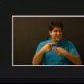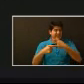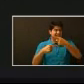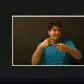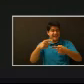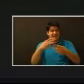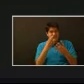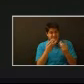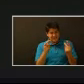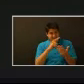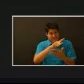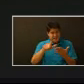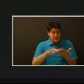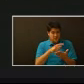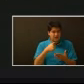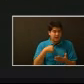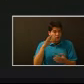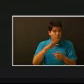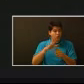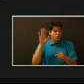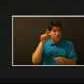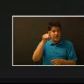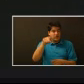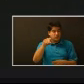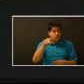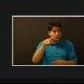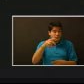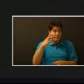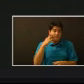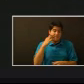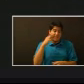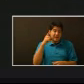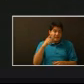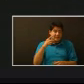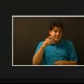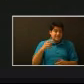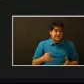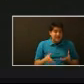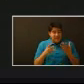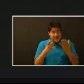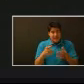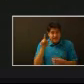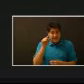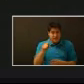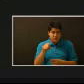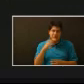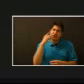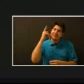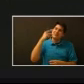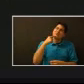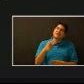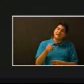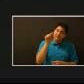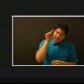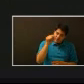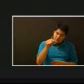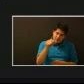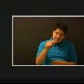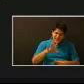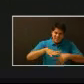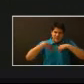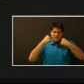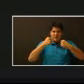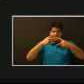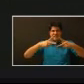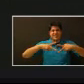tus padres que la daría a ellos. Fíjese que ahí el Señor le está diciendo, esfuérzate, sé valiente. Y si usted se